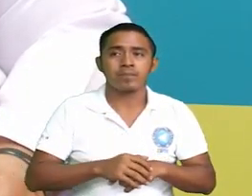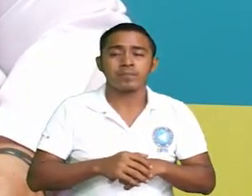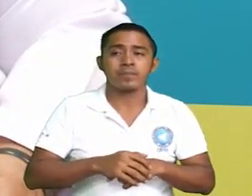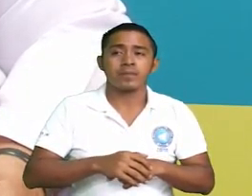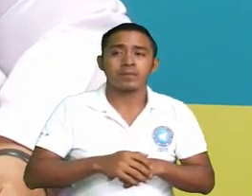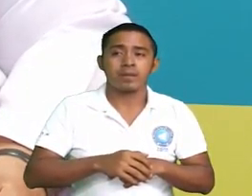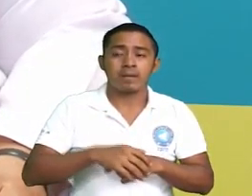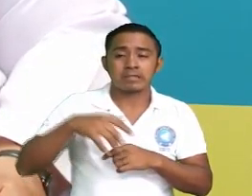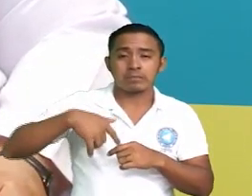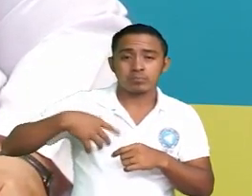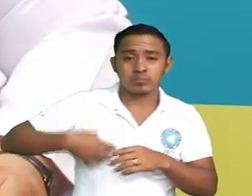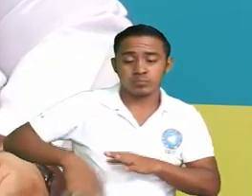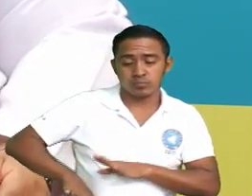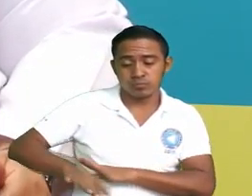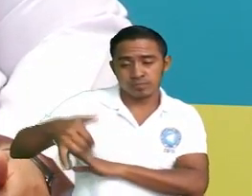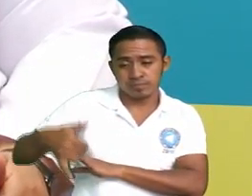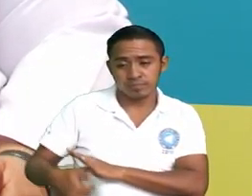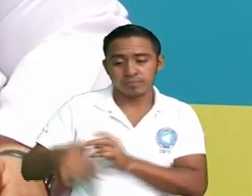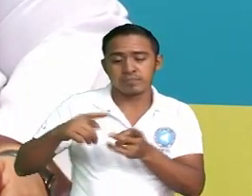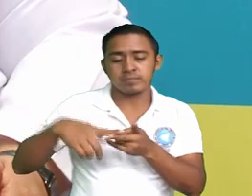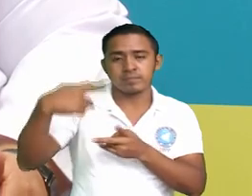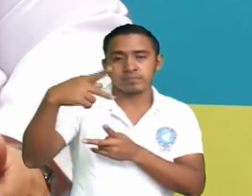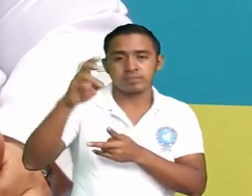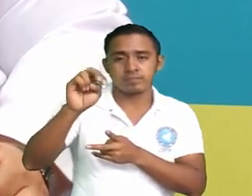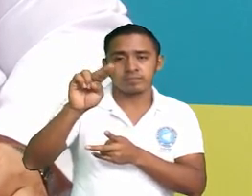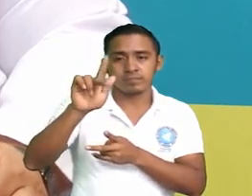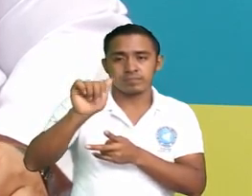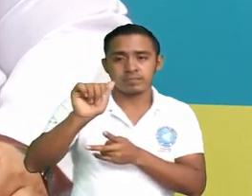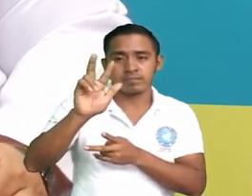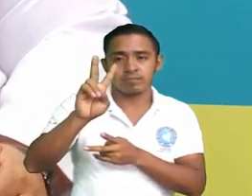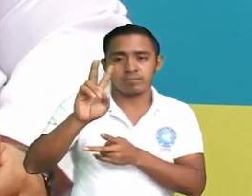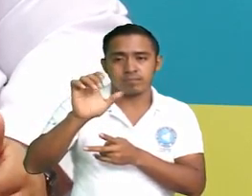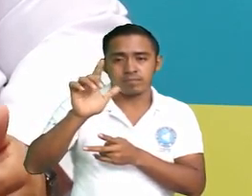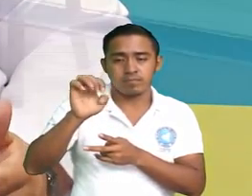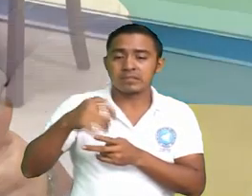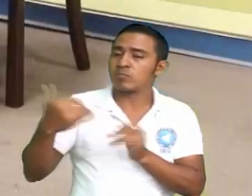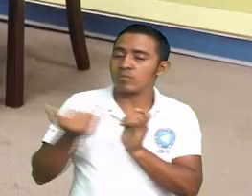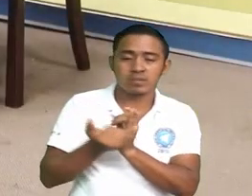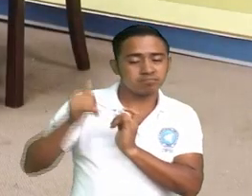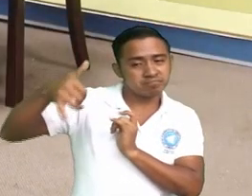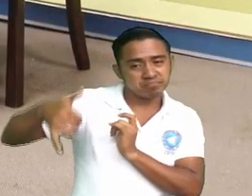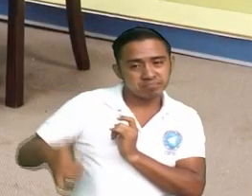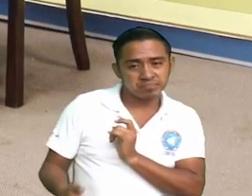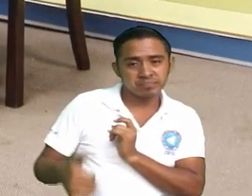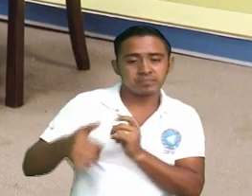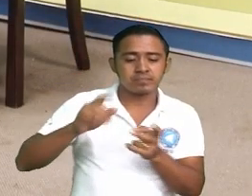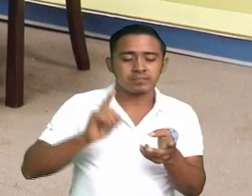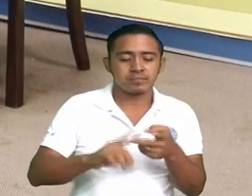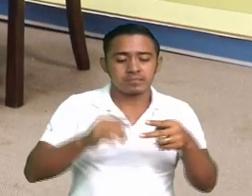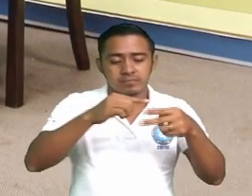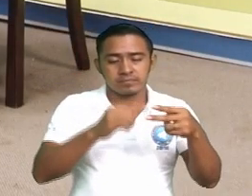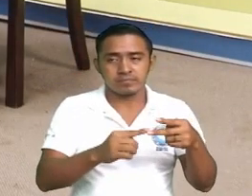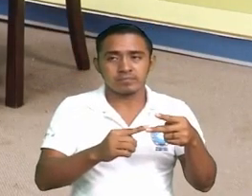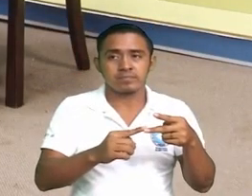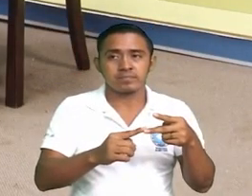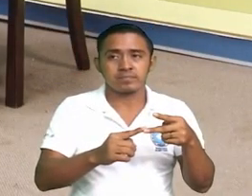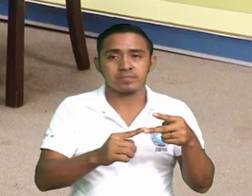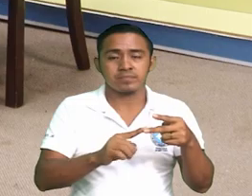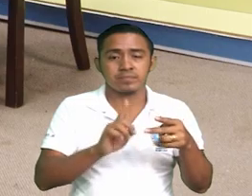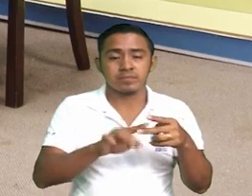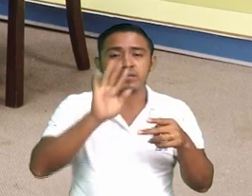inyectada en la piernita. Ponemos pentavalente, igual en la piernita, y con sus 3 esquemas,